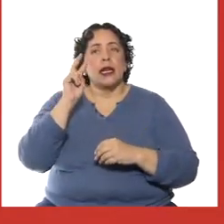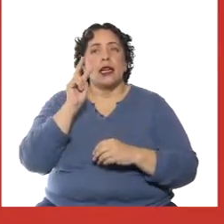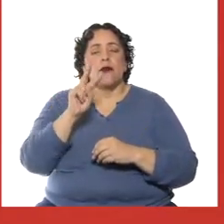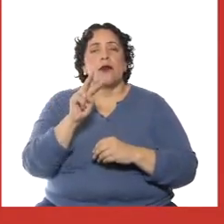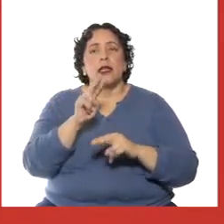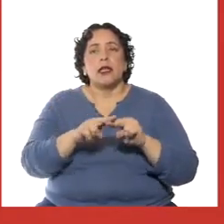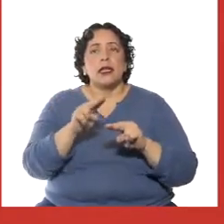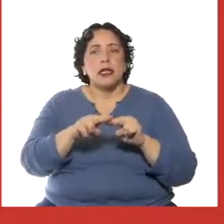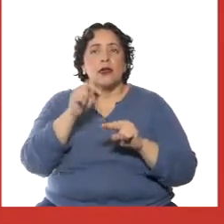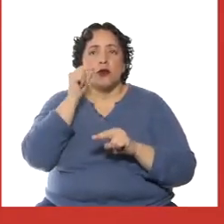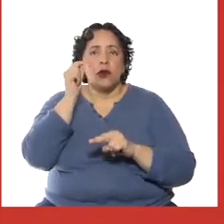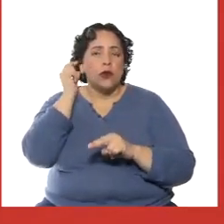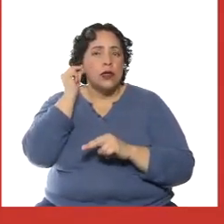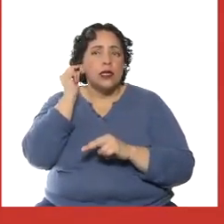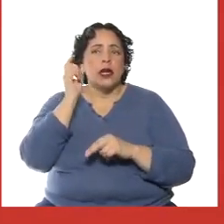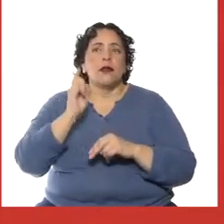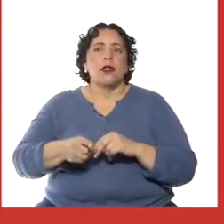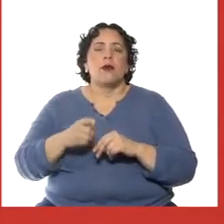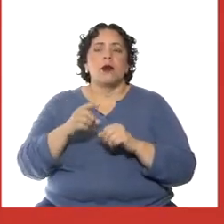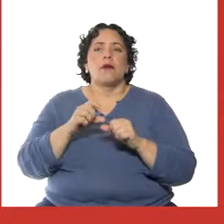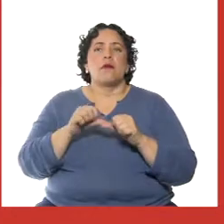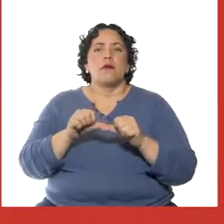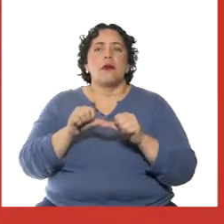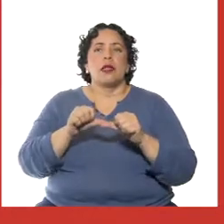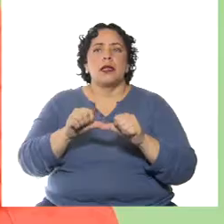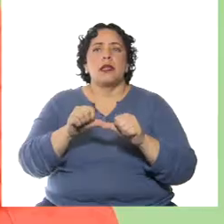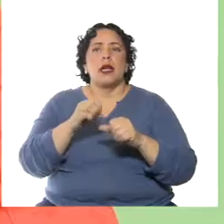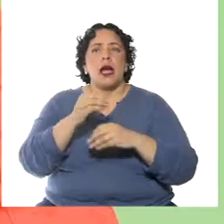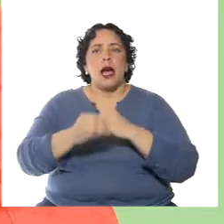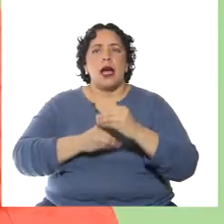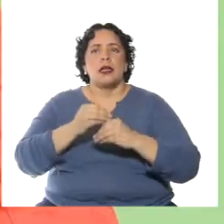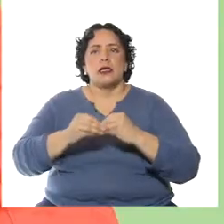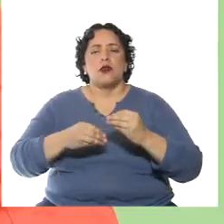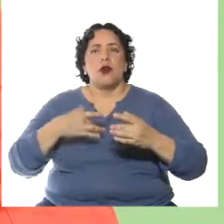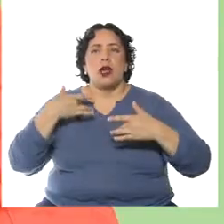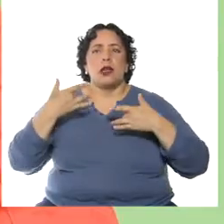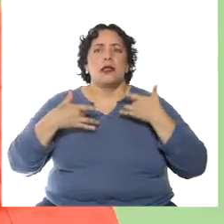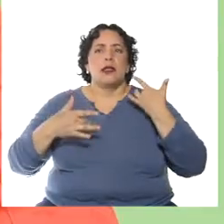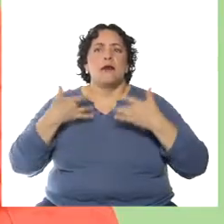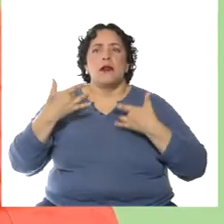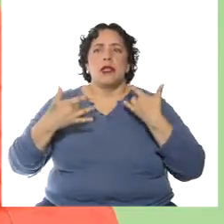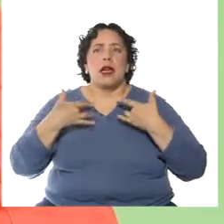niñas y niños deben mantenerse haciendo la actividad